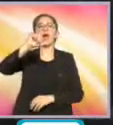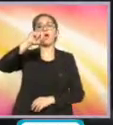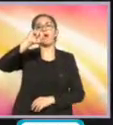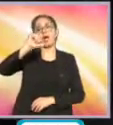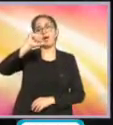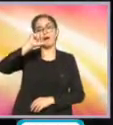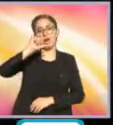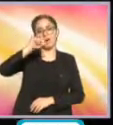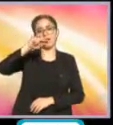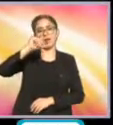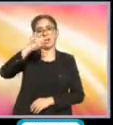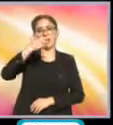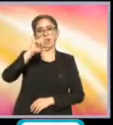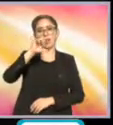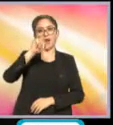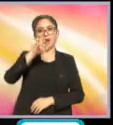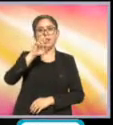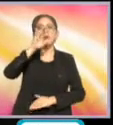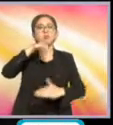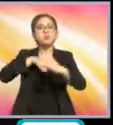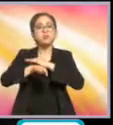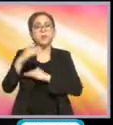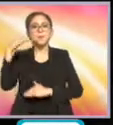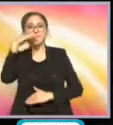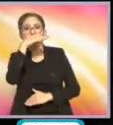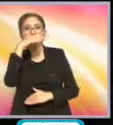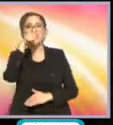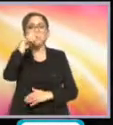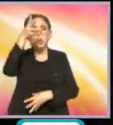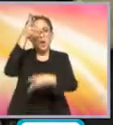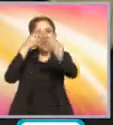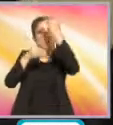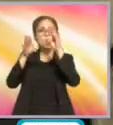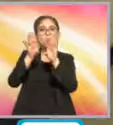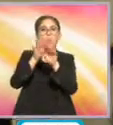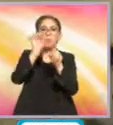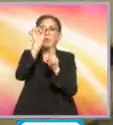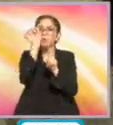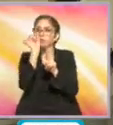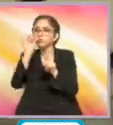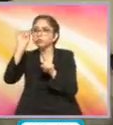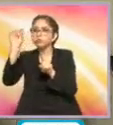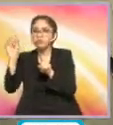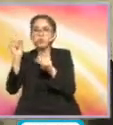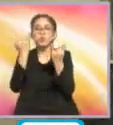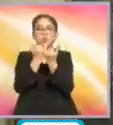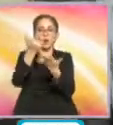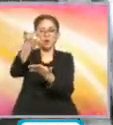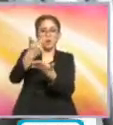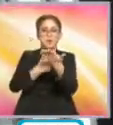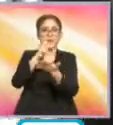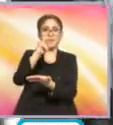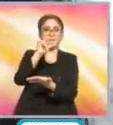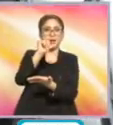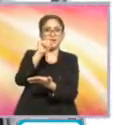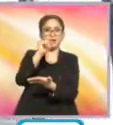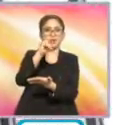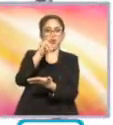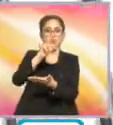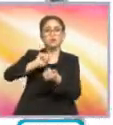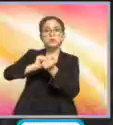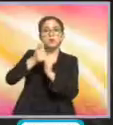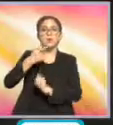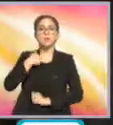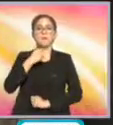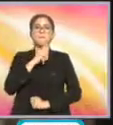ofrece de manera gratuita. Aprende a conocer los signos de las notas musicales, a leer partituras y a realizar la